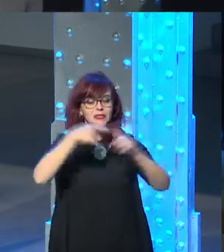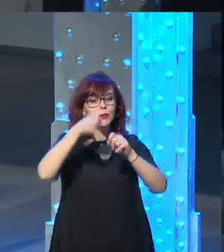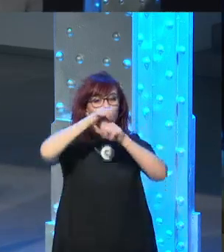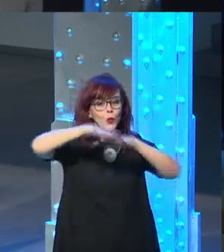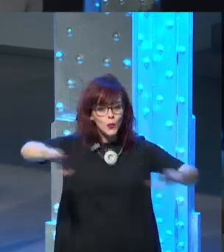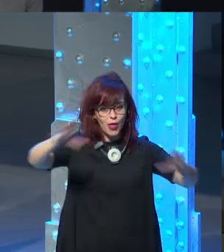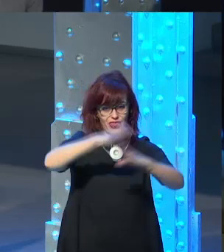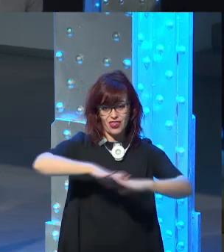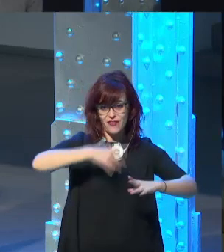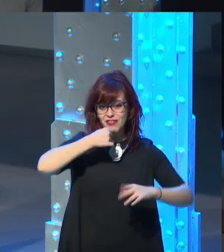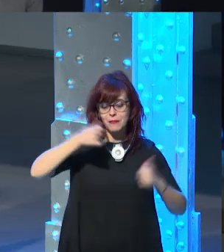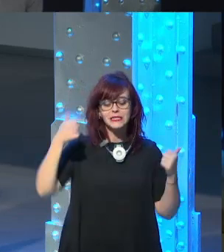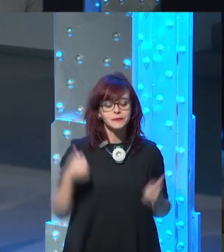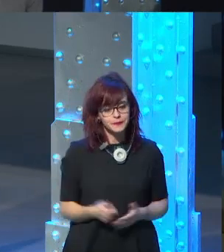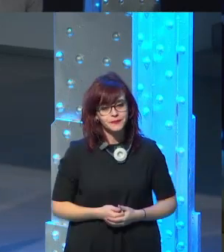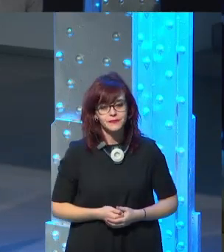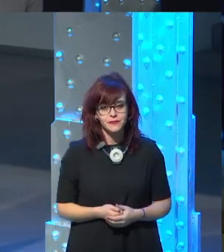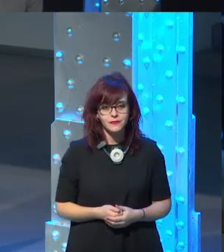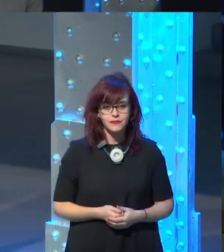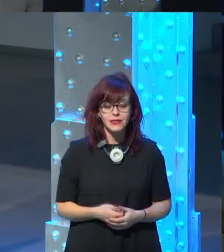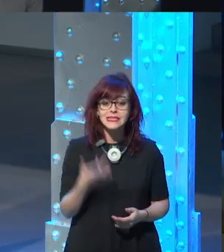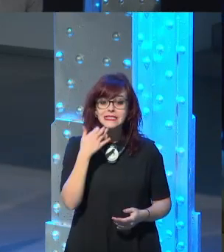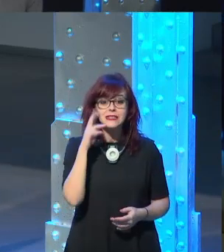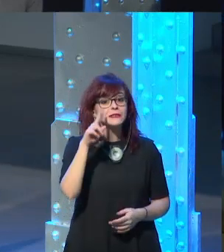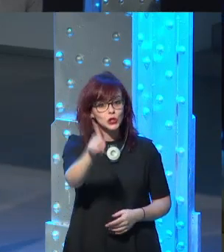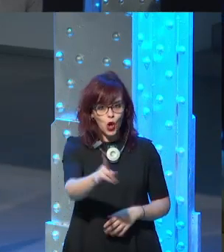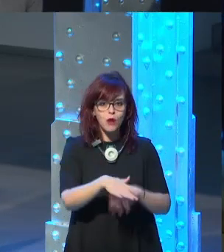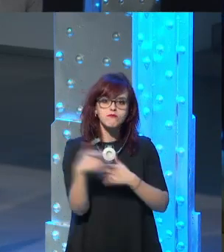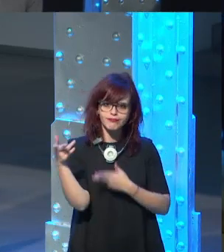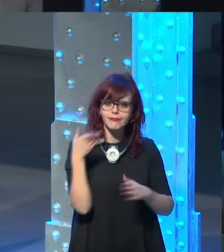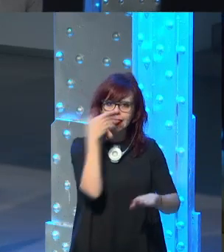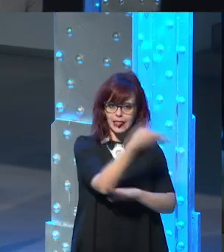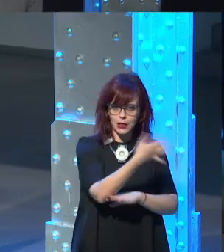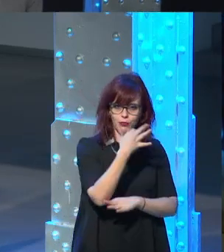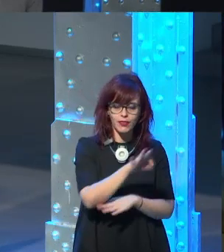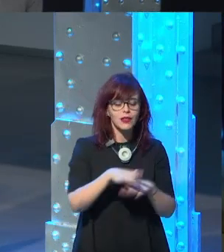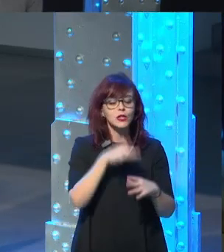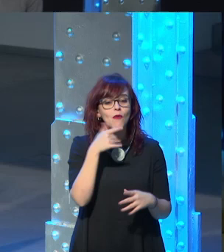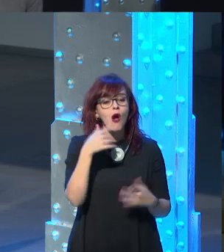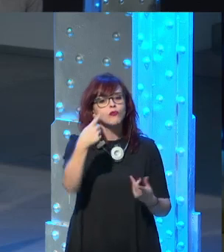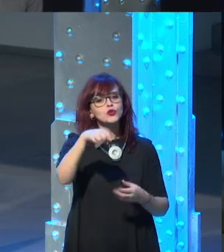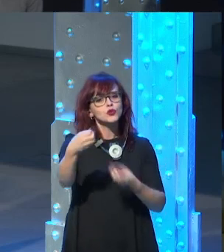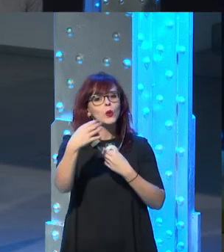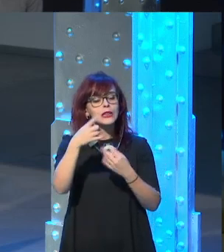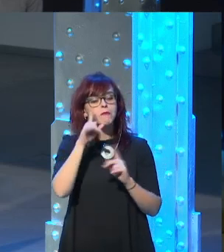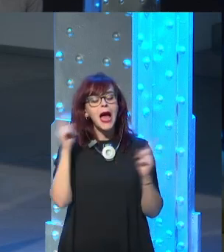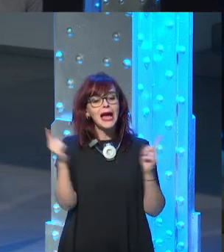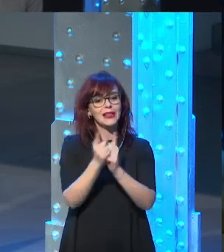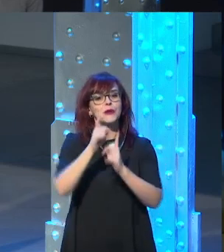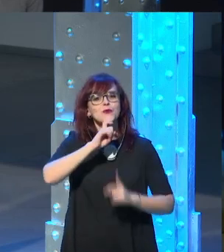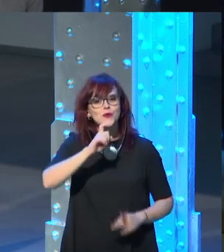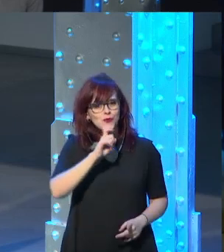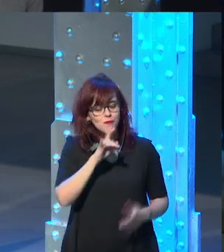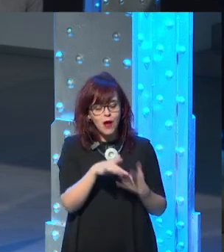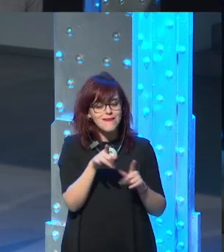mejor la ciencia. Luego, quien no la haya visto, la podéis ir a ver. ¿No nos habéis contado vuestro encuentro? ¿Cómo